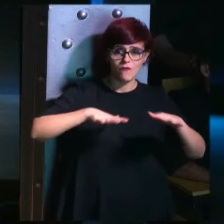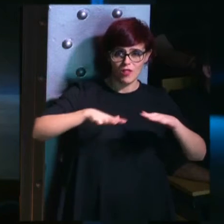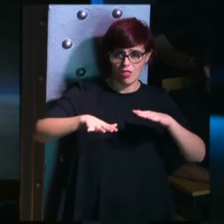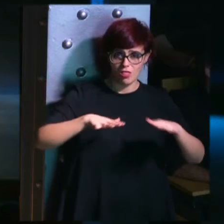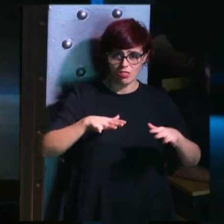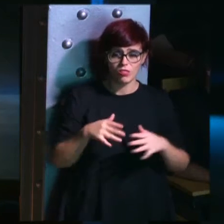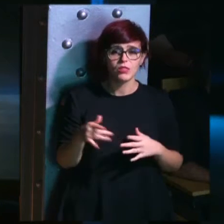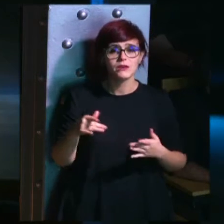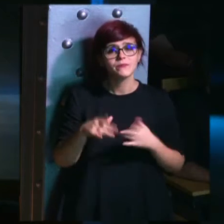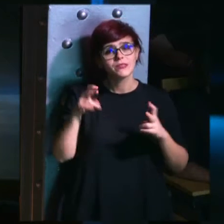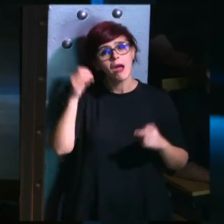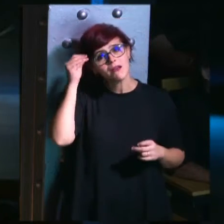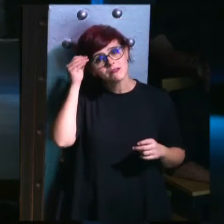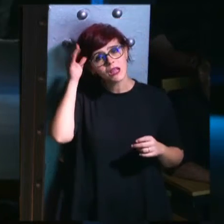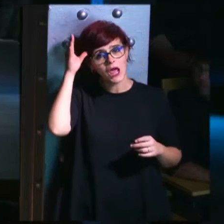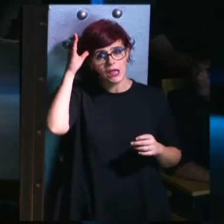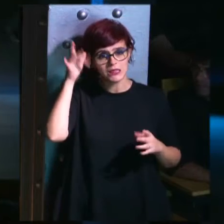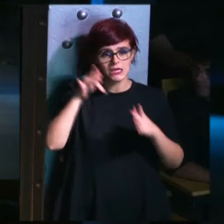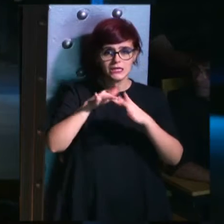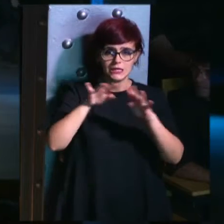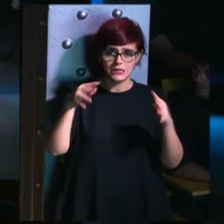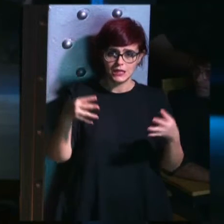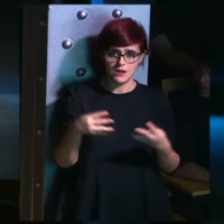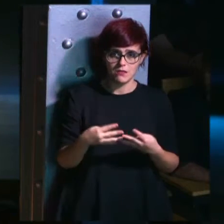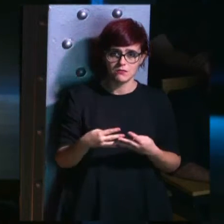movilidad inteligente y a Internet.